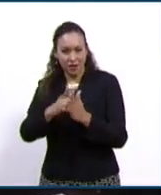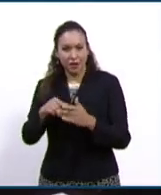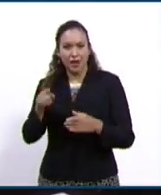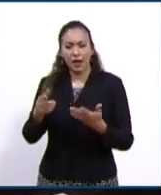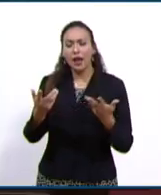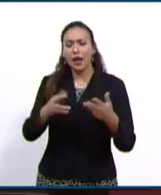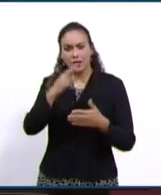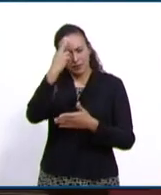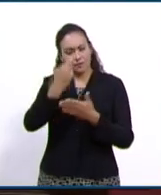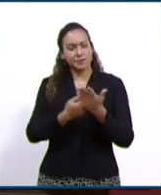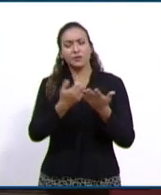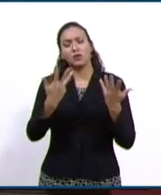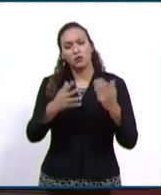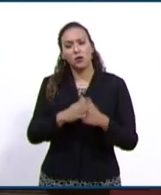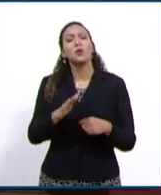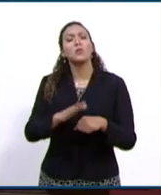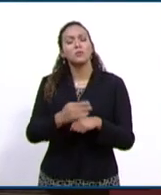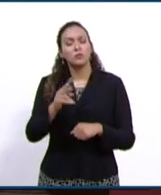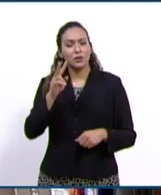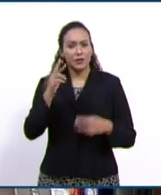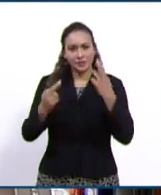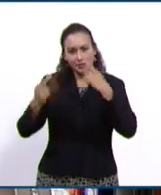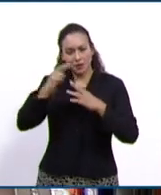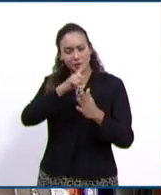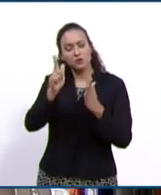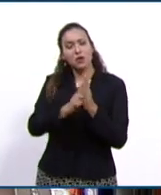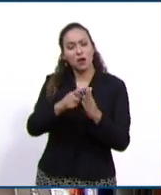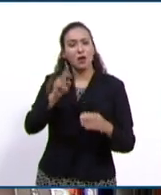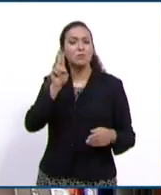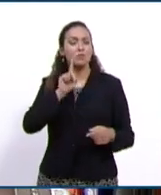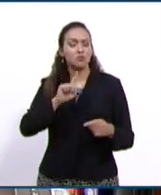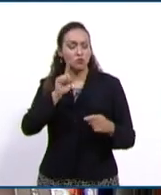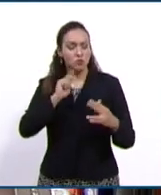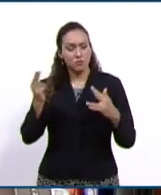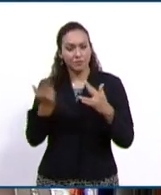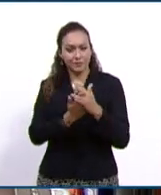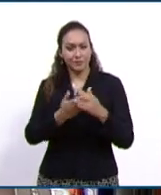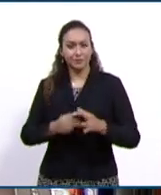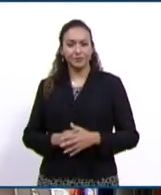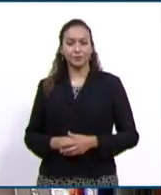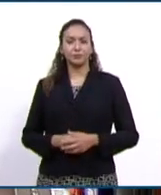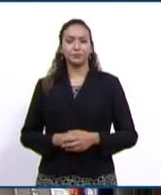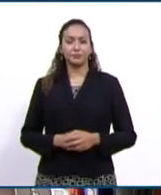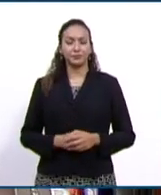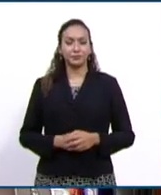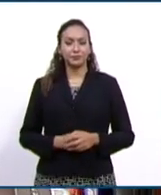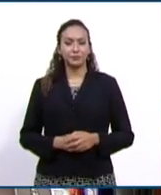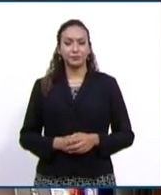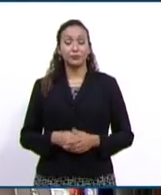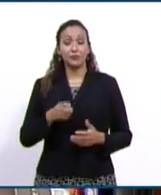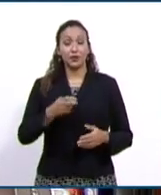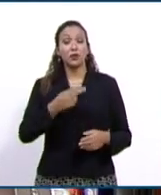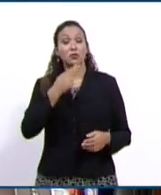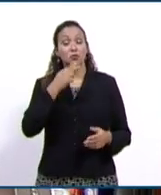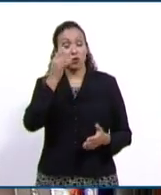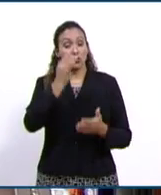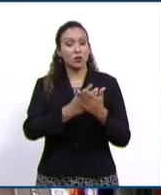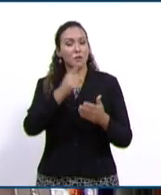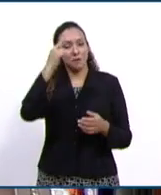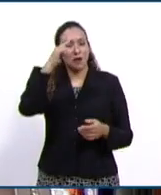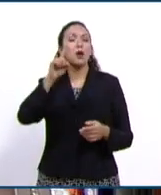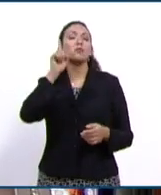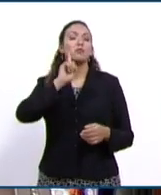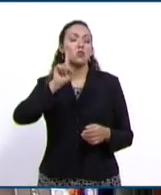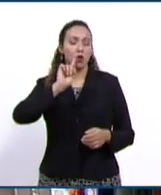legislativa por no contemplar el transfeminicidio en la ley. La ley no realiza una distinción expresa en el sentido de que solo es aplicable a las mujeres cisgénero,